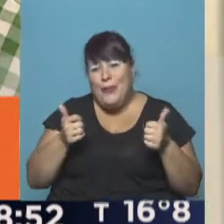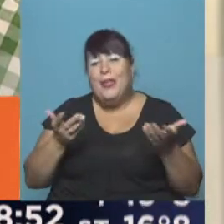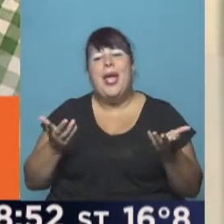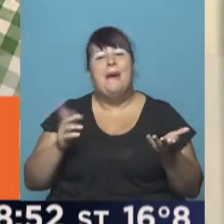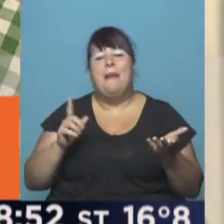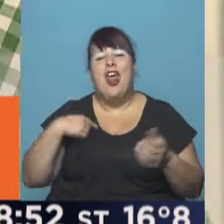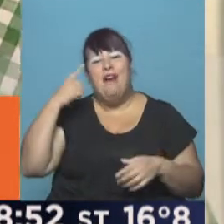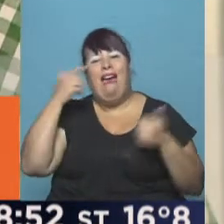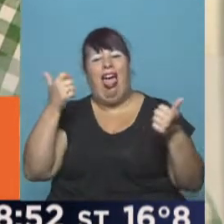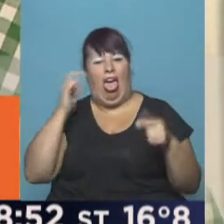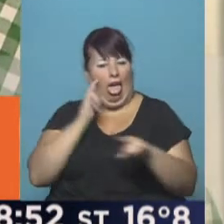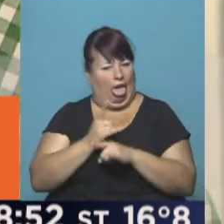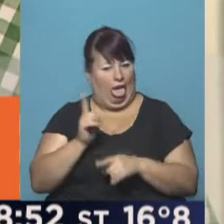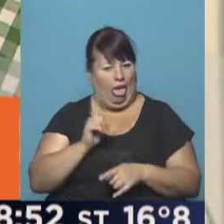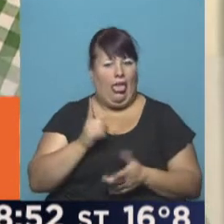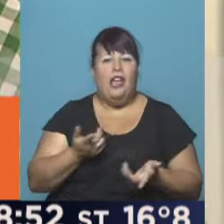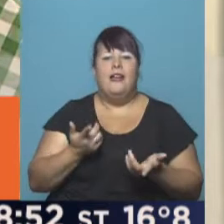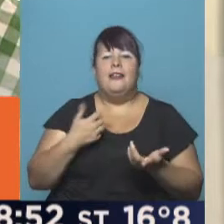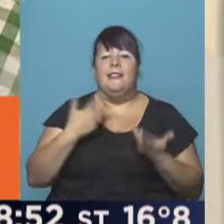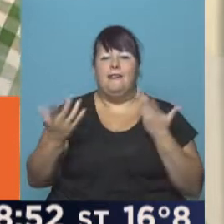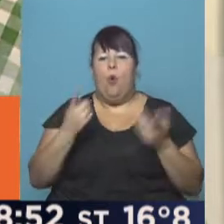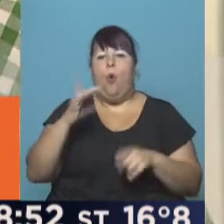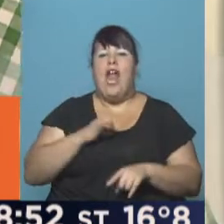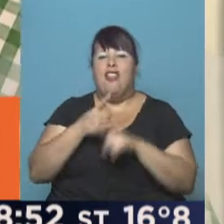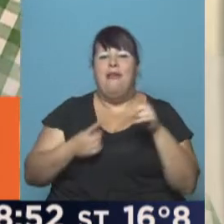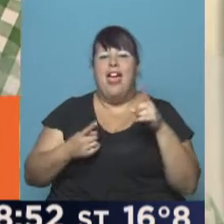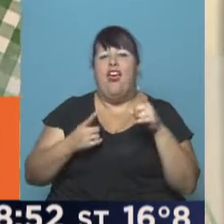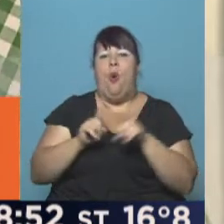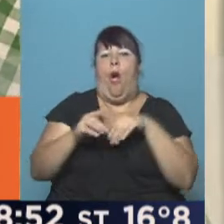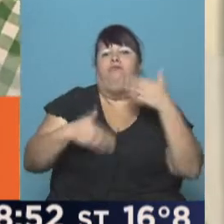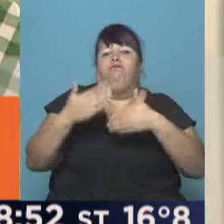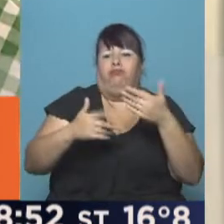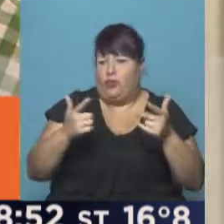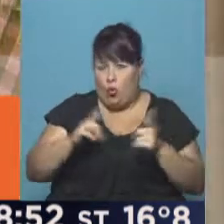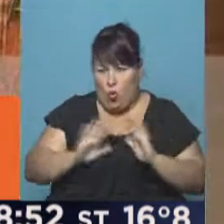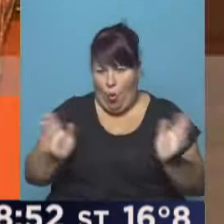fue como queríamos. No vimos en año y medio un crecimiento